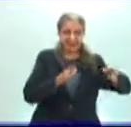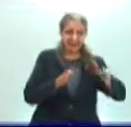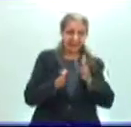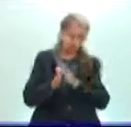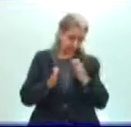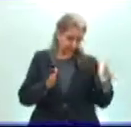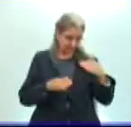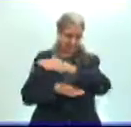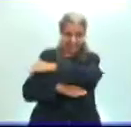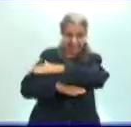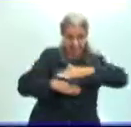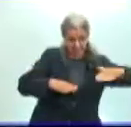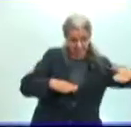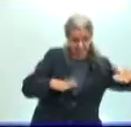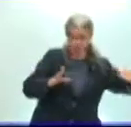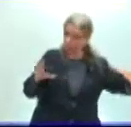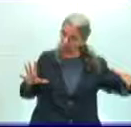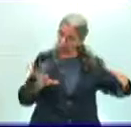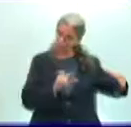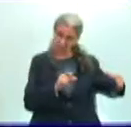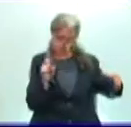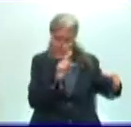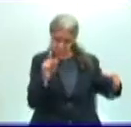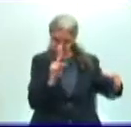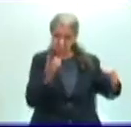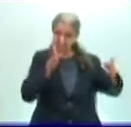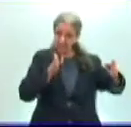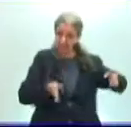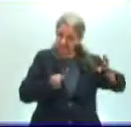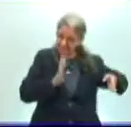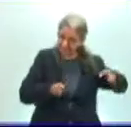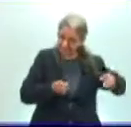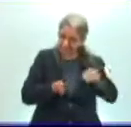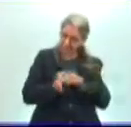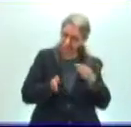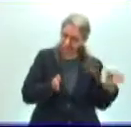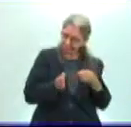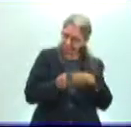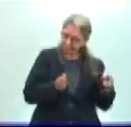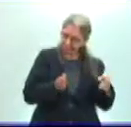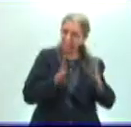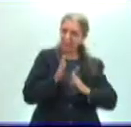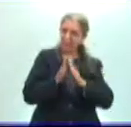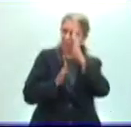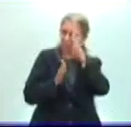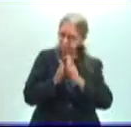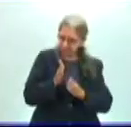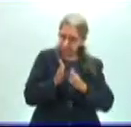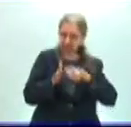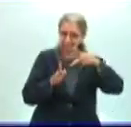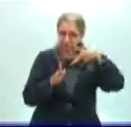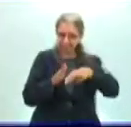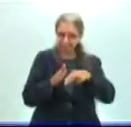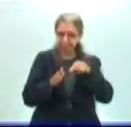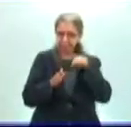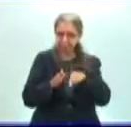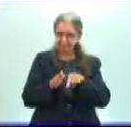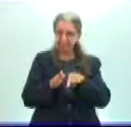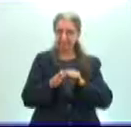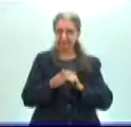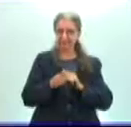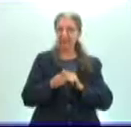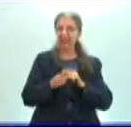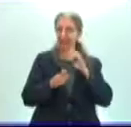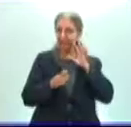a ese cateto que lo determina la altura sobre la hipotenusa. De igual manera, para calcular